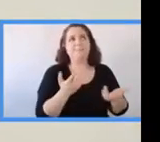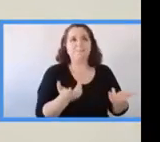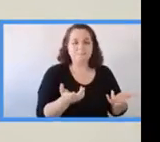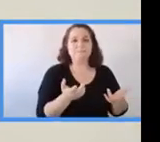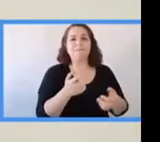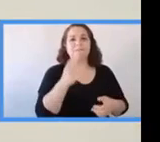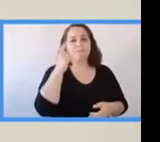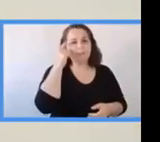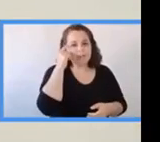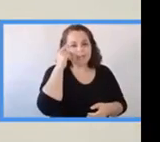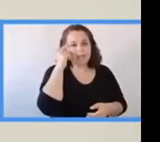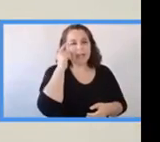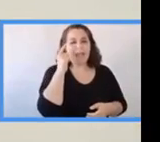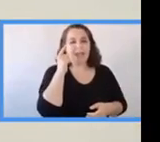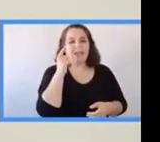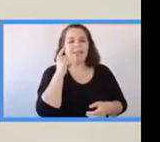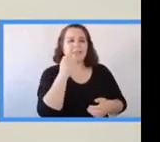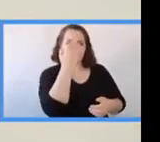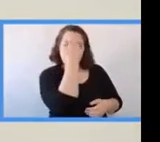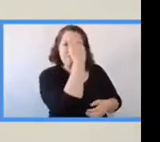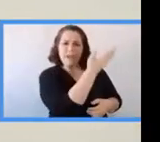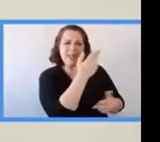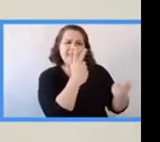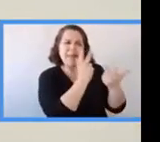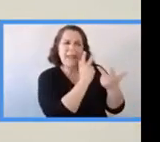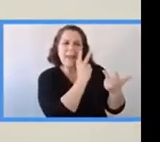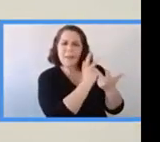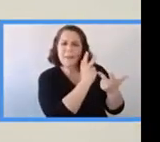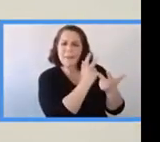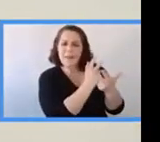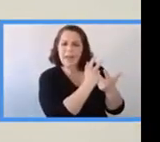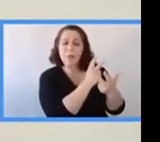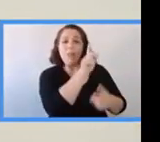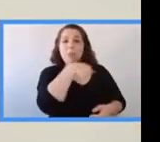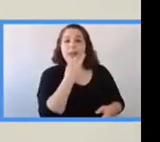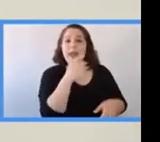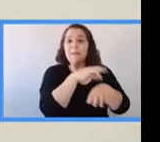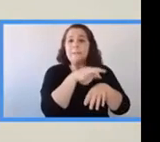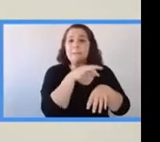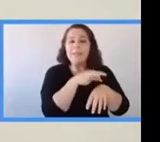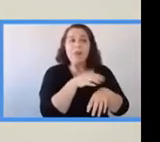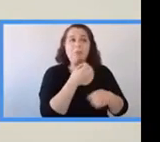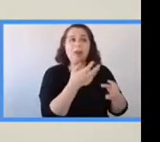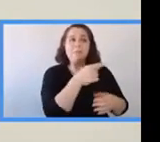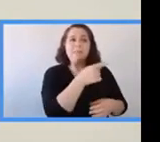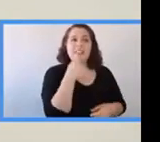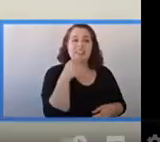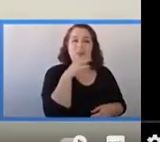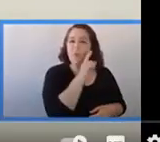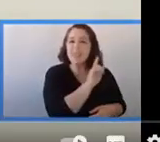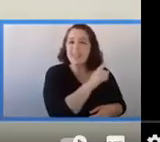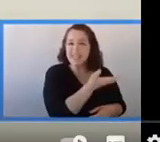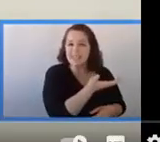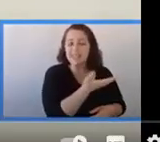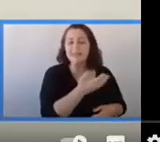propios medios, que no tienen que hablarles a ellas cuando van a una consulta médica porque no